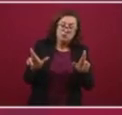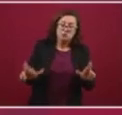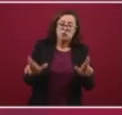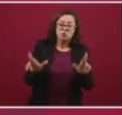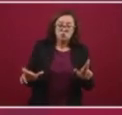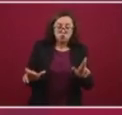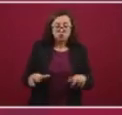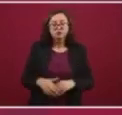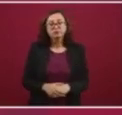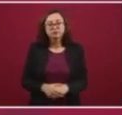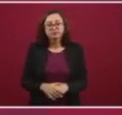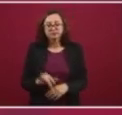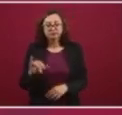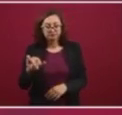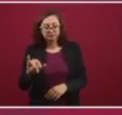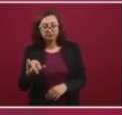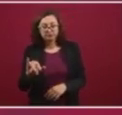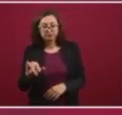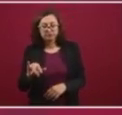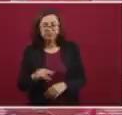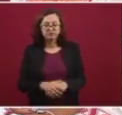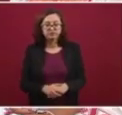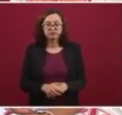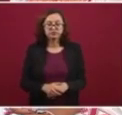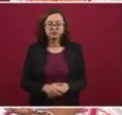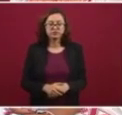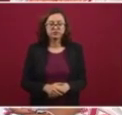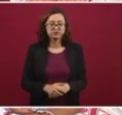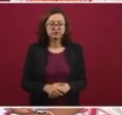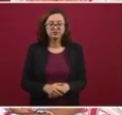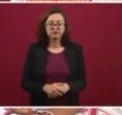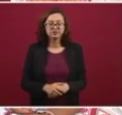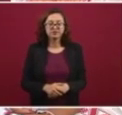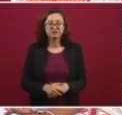Sí, y no